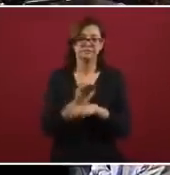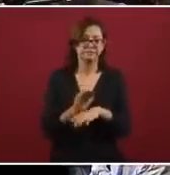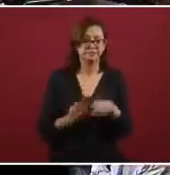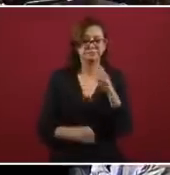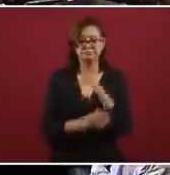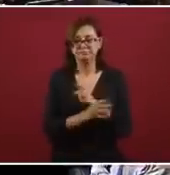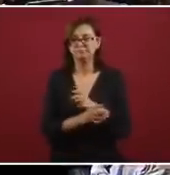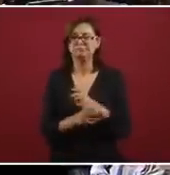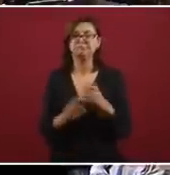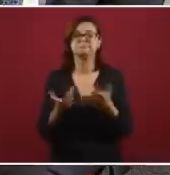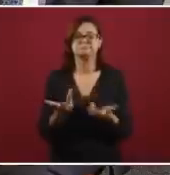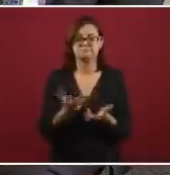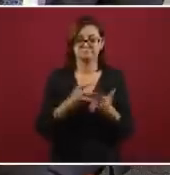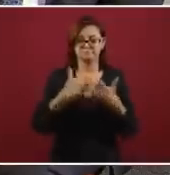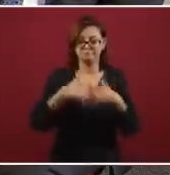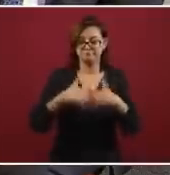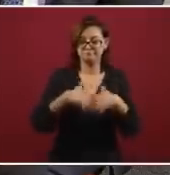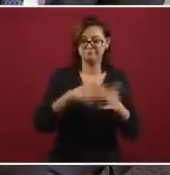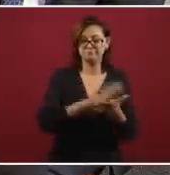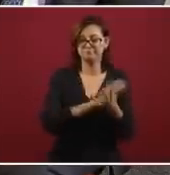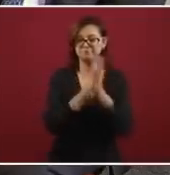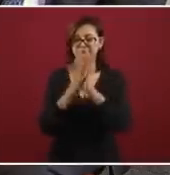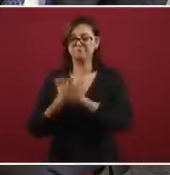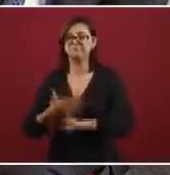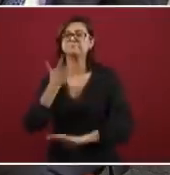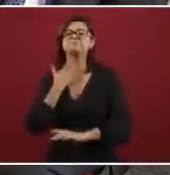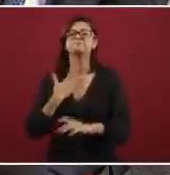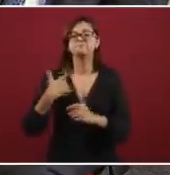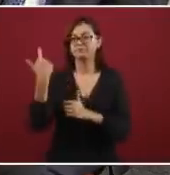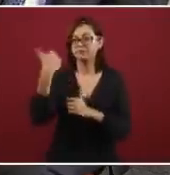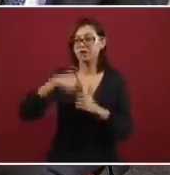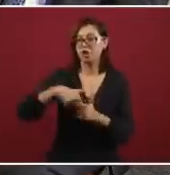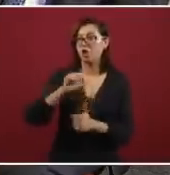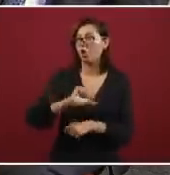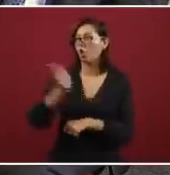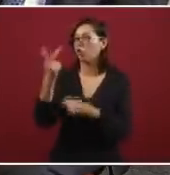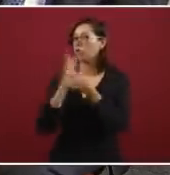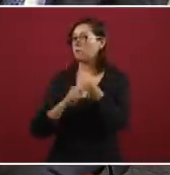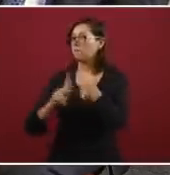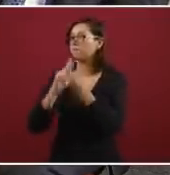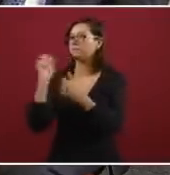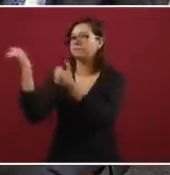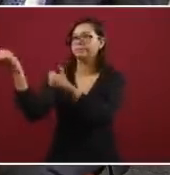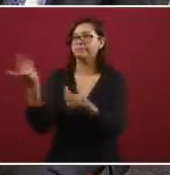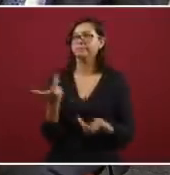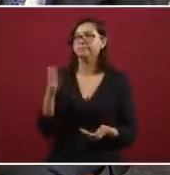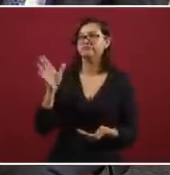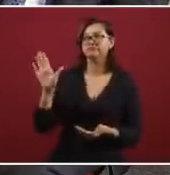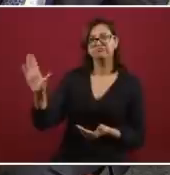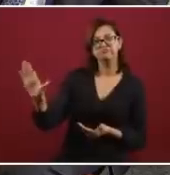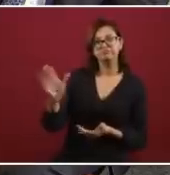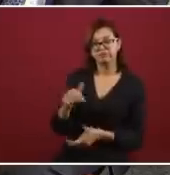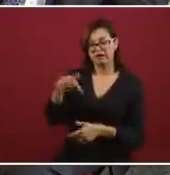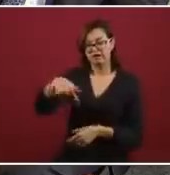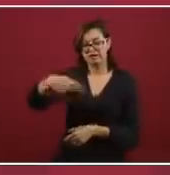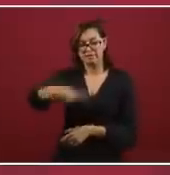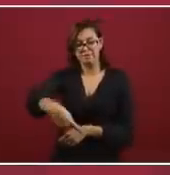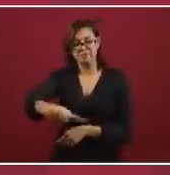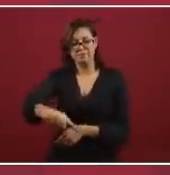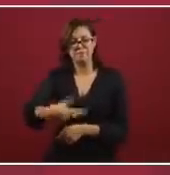y poder elaborar las gasolinas en el país, no comprarlas en el extranjero, y con